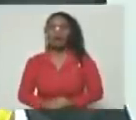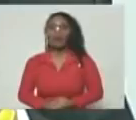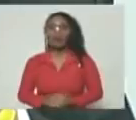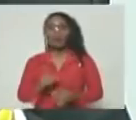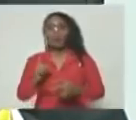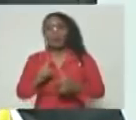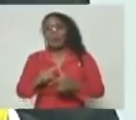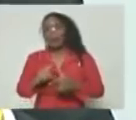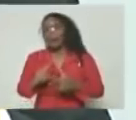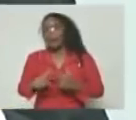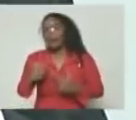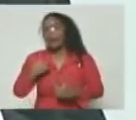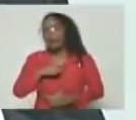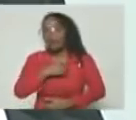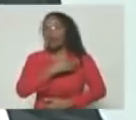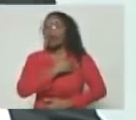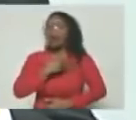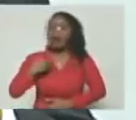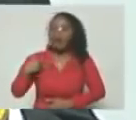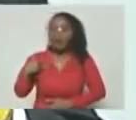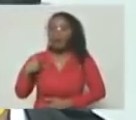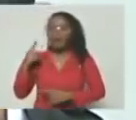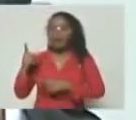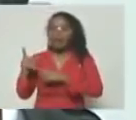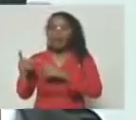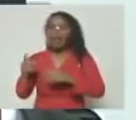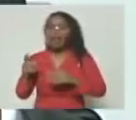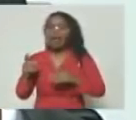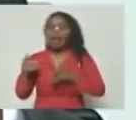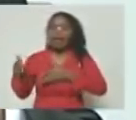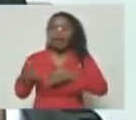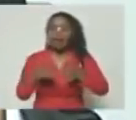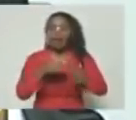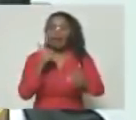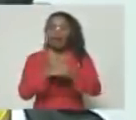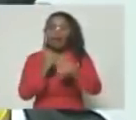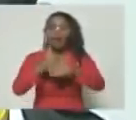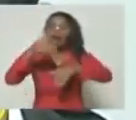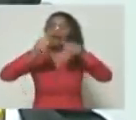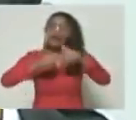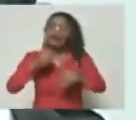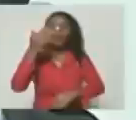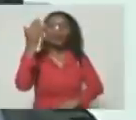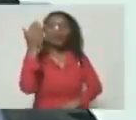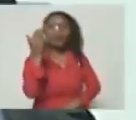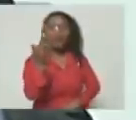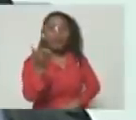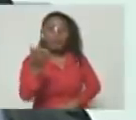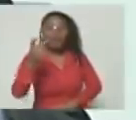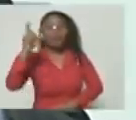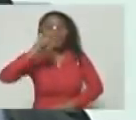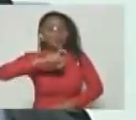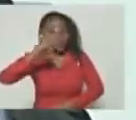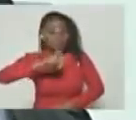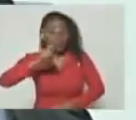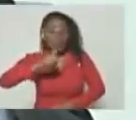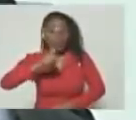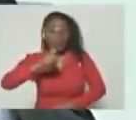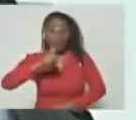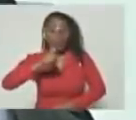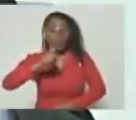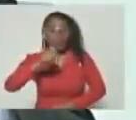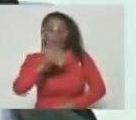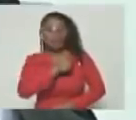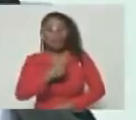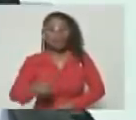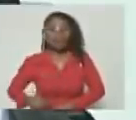Entonces nosotros consideramos en la vía, que consideramos que es la vía del voto. Y a usted le conviene, presidente,